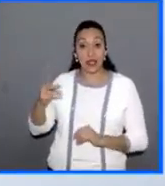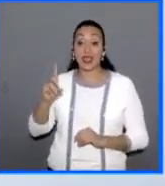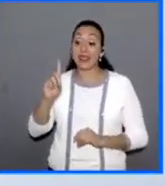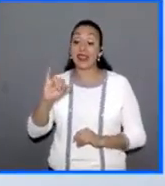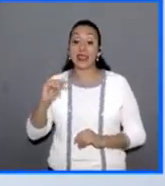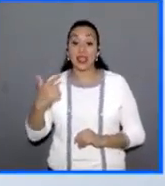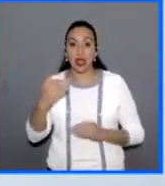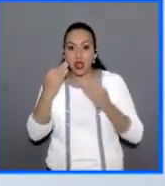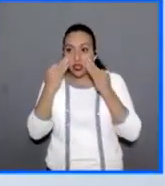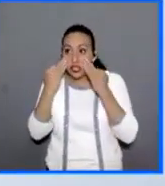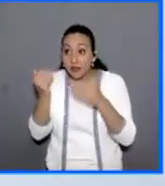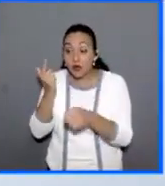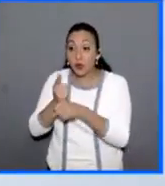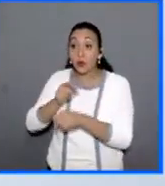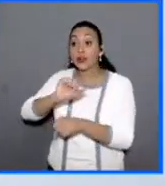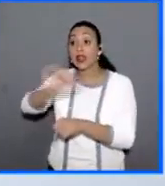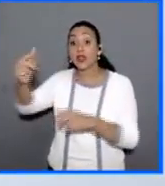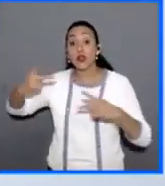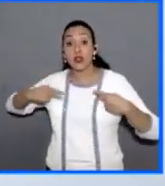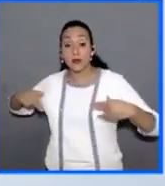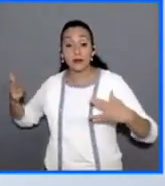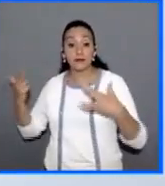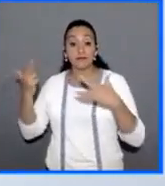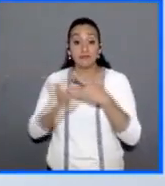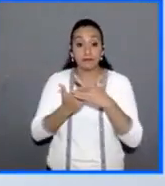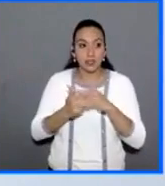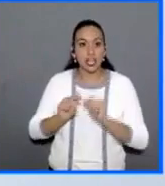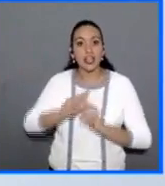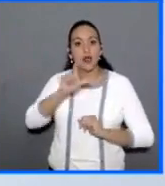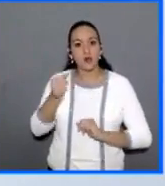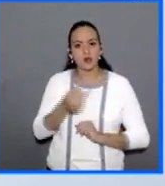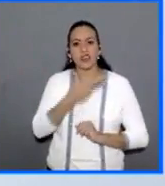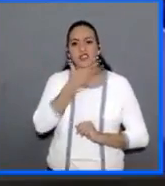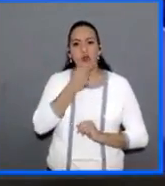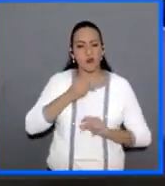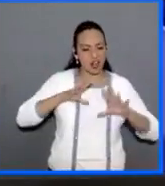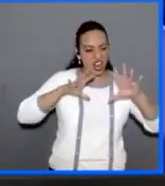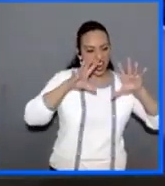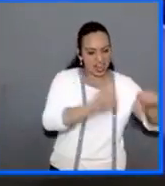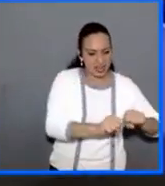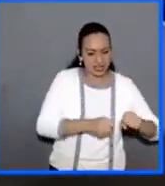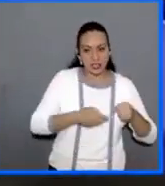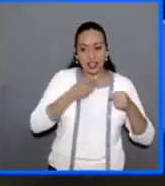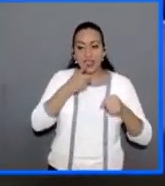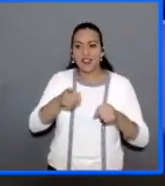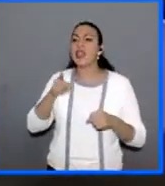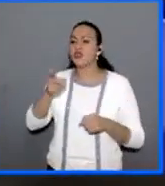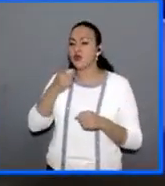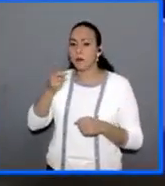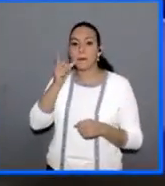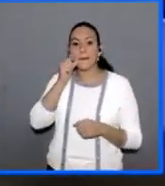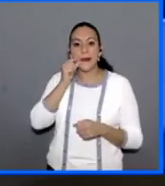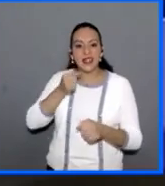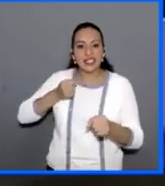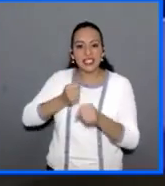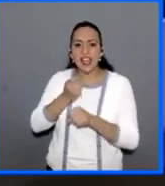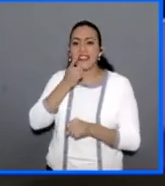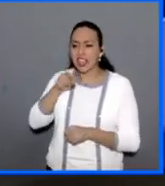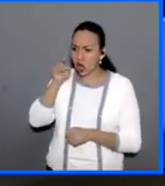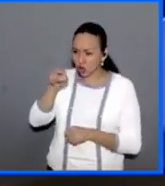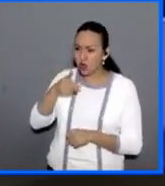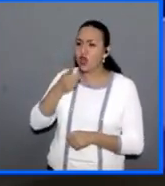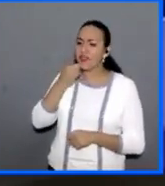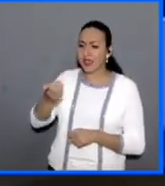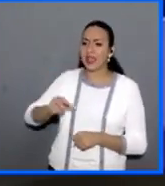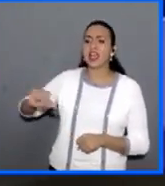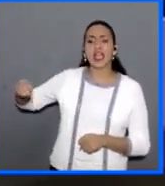homicidio. Al ser llevado por elementos de la Fiscalía para declarar, fue torturado por policías para incriminar a un tercero